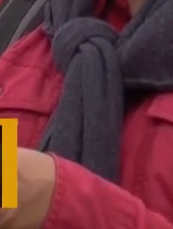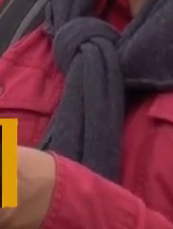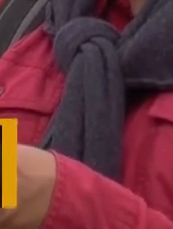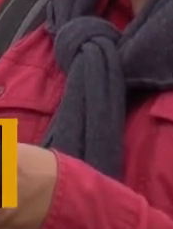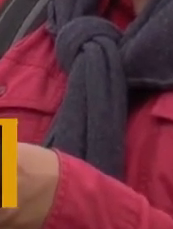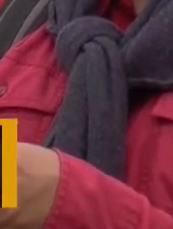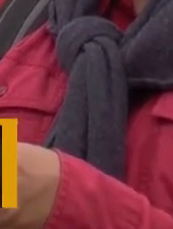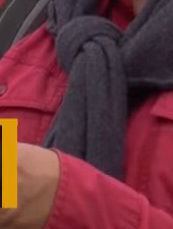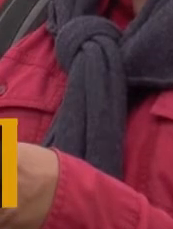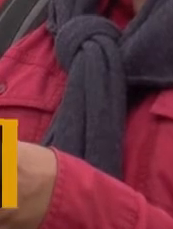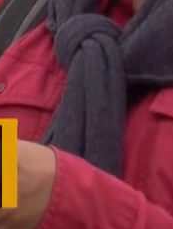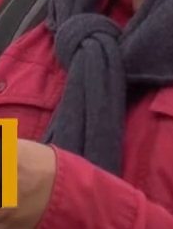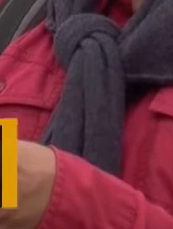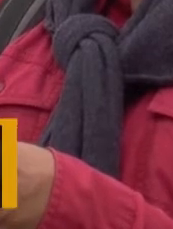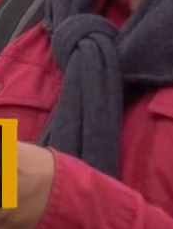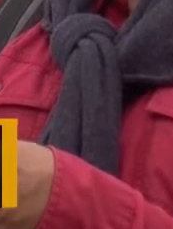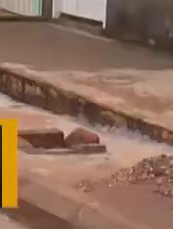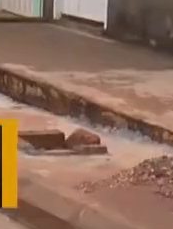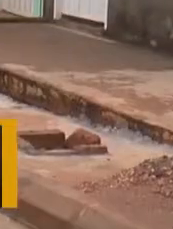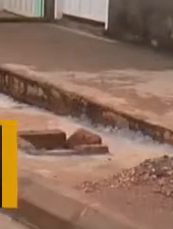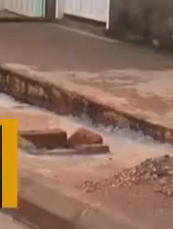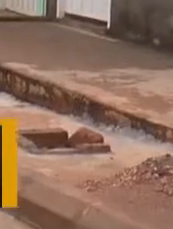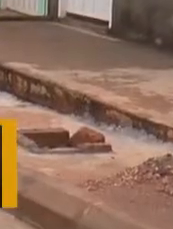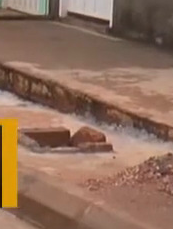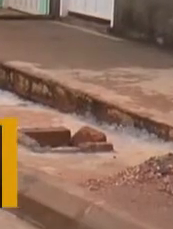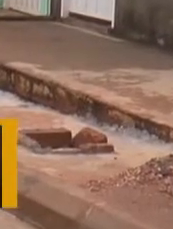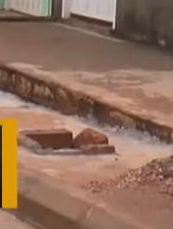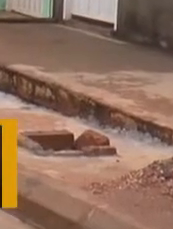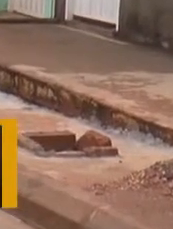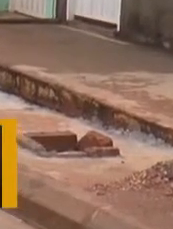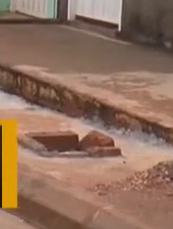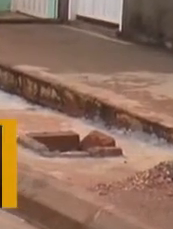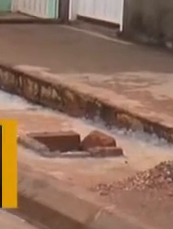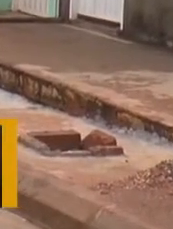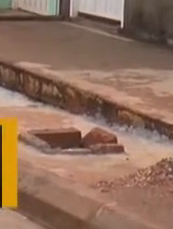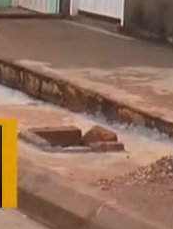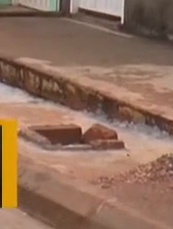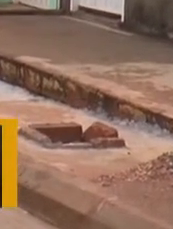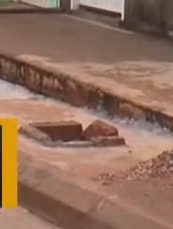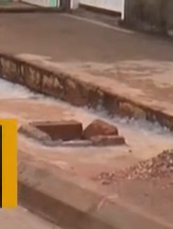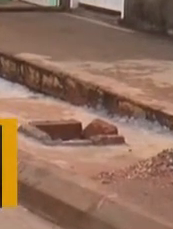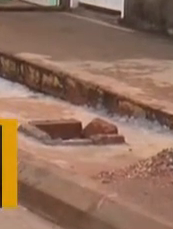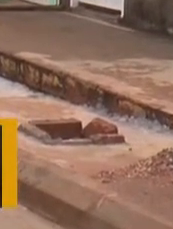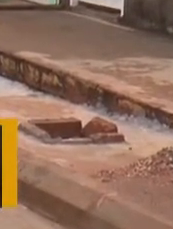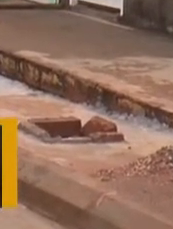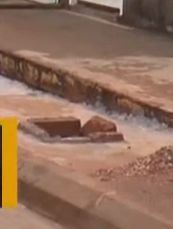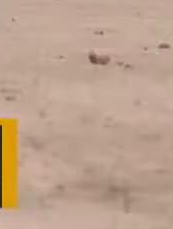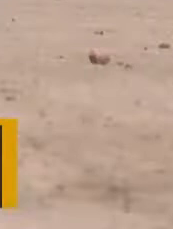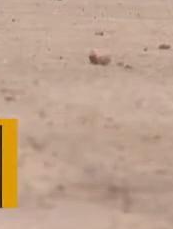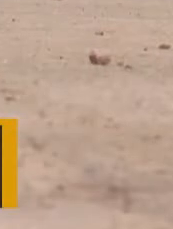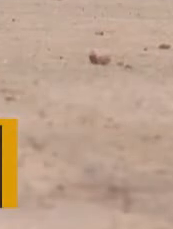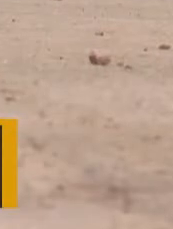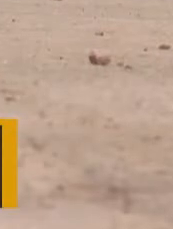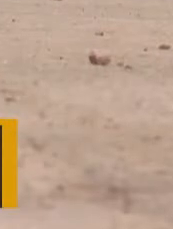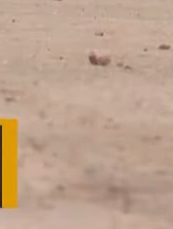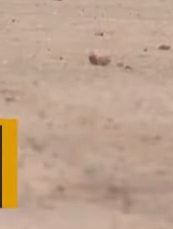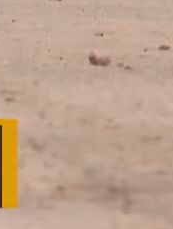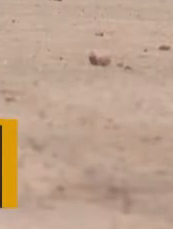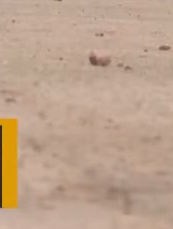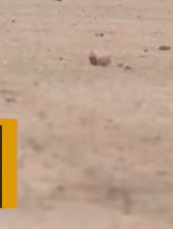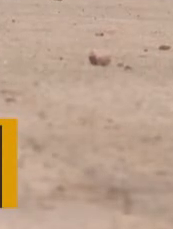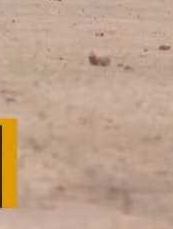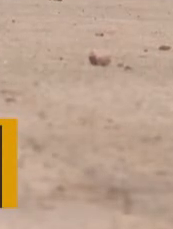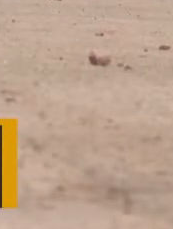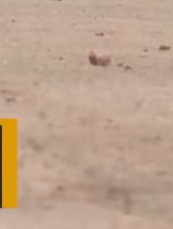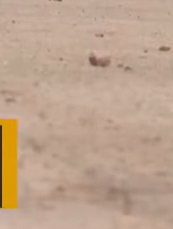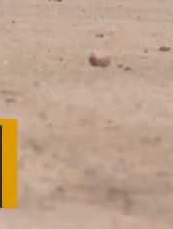ir cumpliendo los compromisos para llegar nuevamente. La inspección de obras de infraestructura vial culminó en los barrios Villarelis 2, donde se